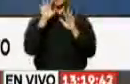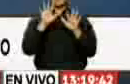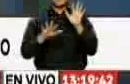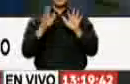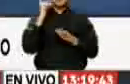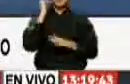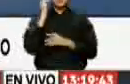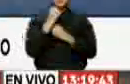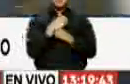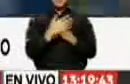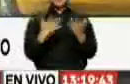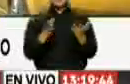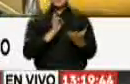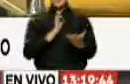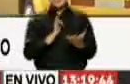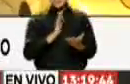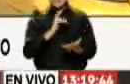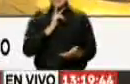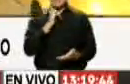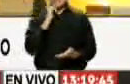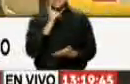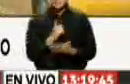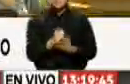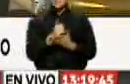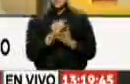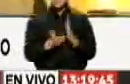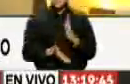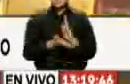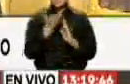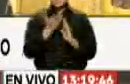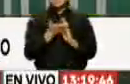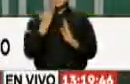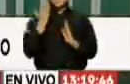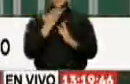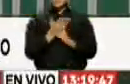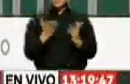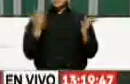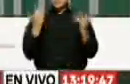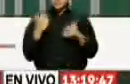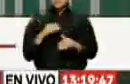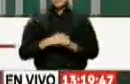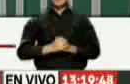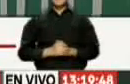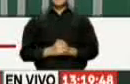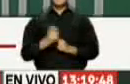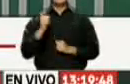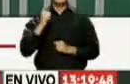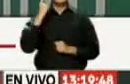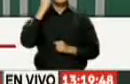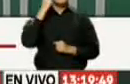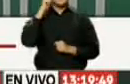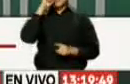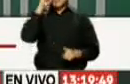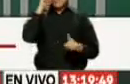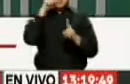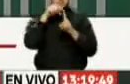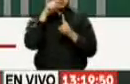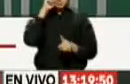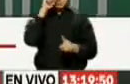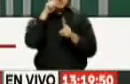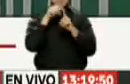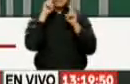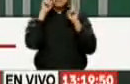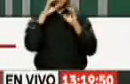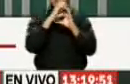para analizar el informe técnico que sugiere el alza de la tarifa de pasaje. Porque tenemos que ir avanzando hacia un